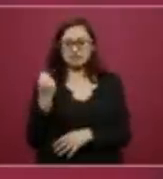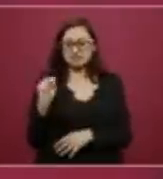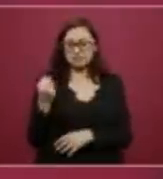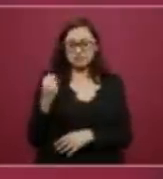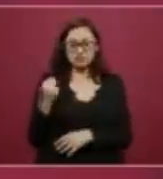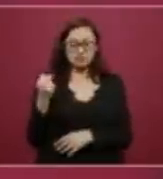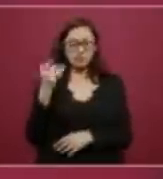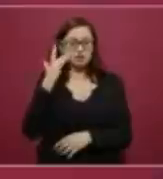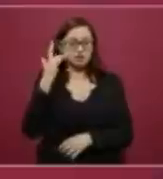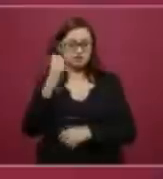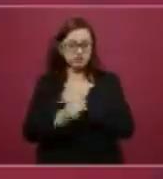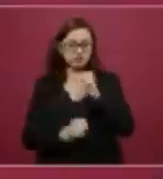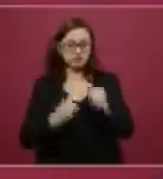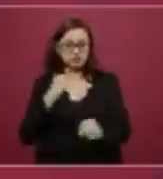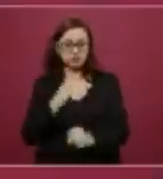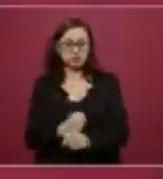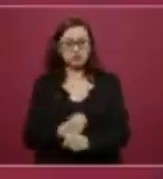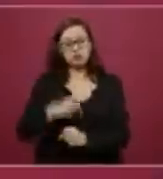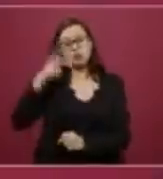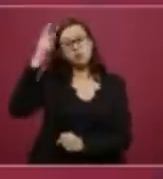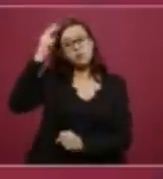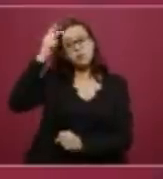años Porfirio Díaz.